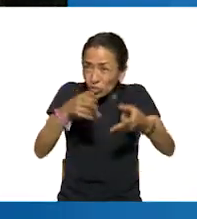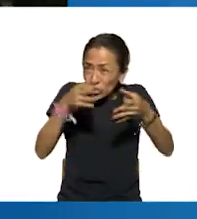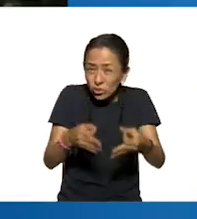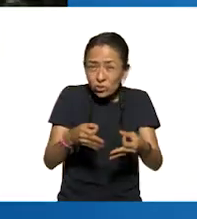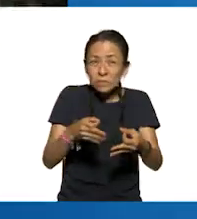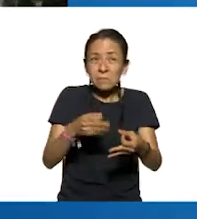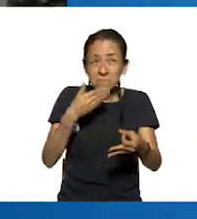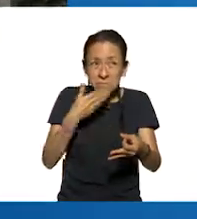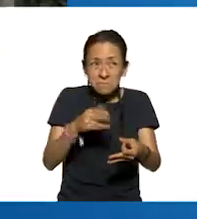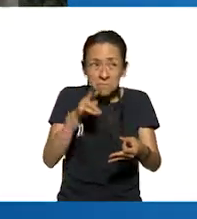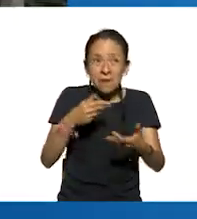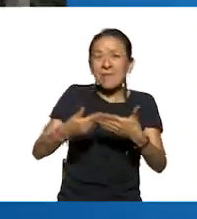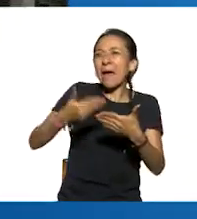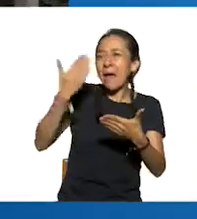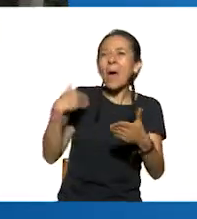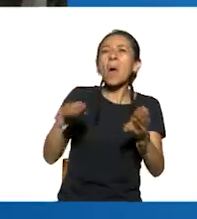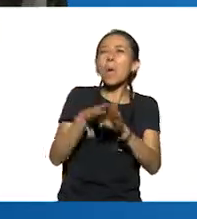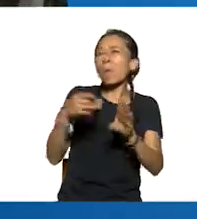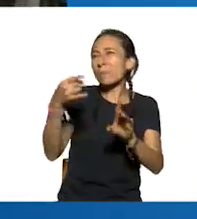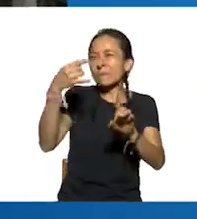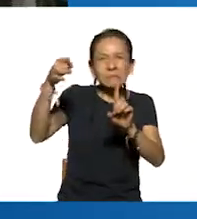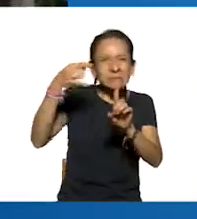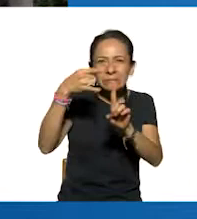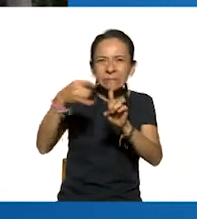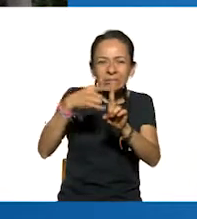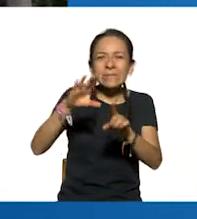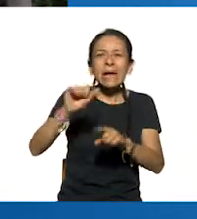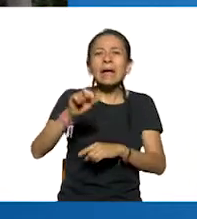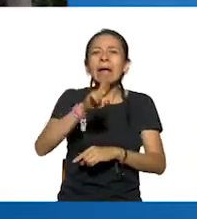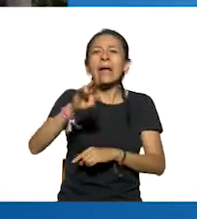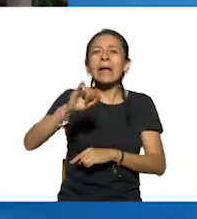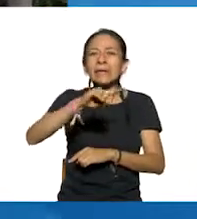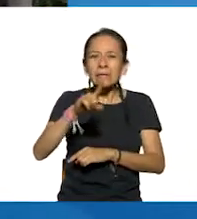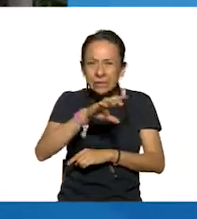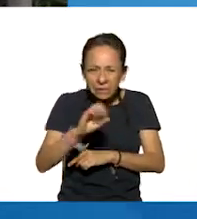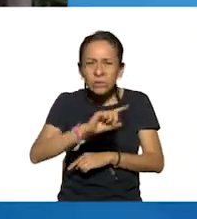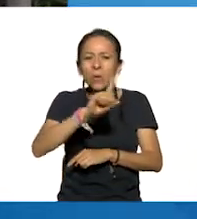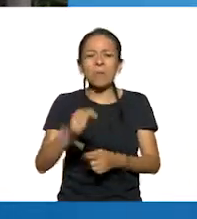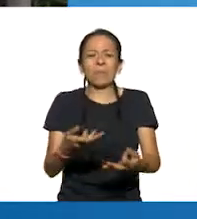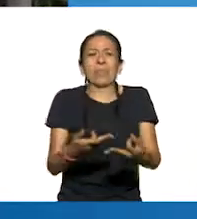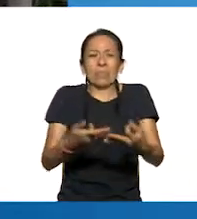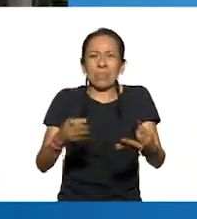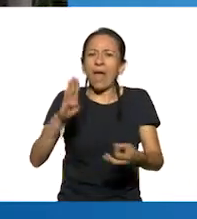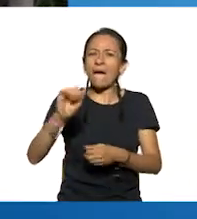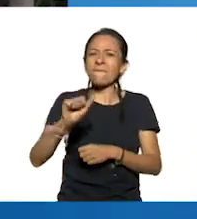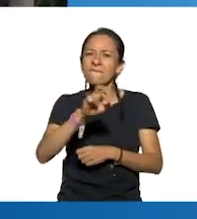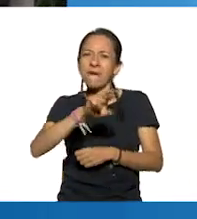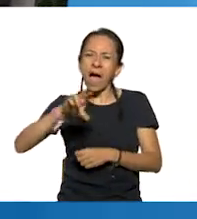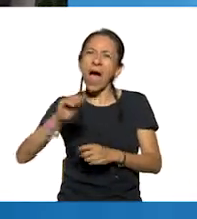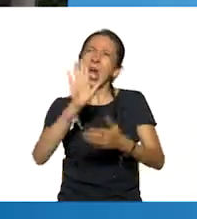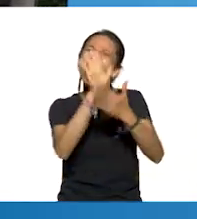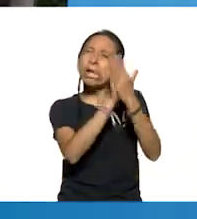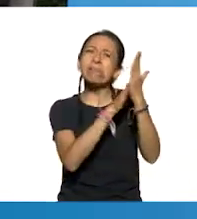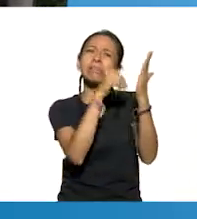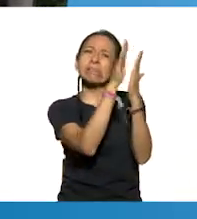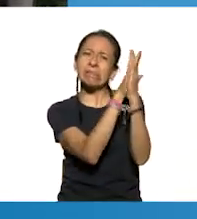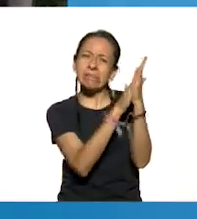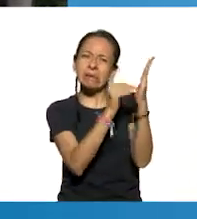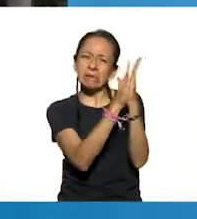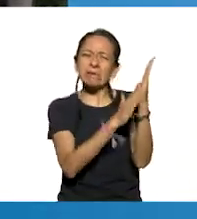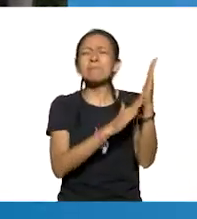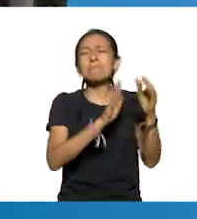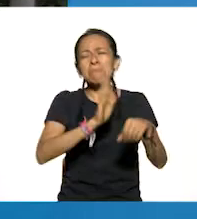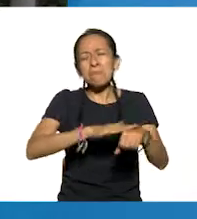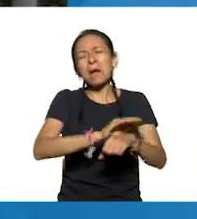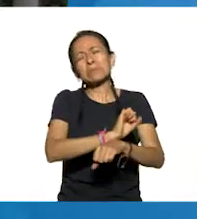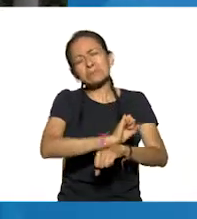aquella de carrizo y embarrada con barro, y más sencilla, más simple,